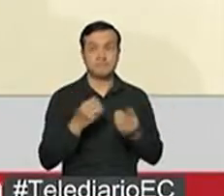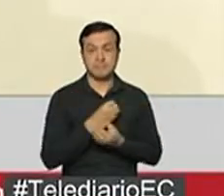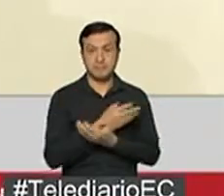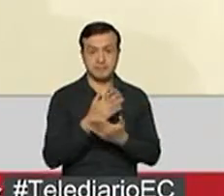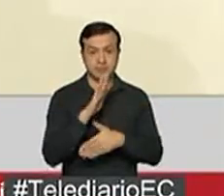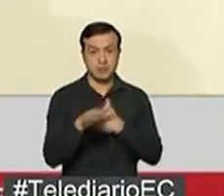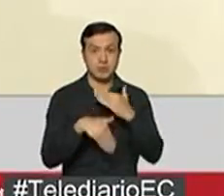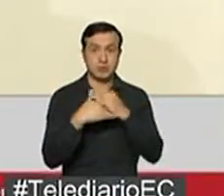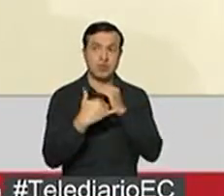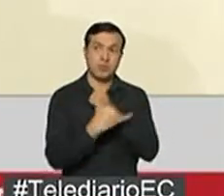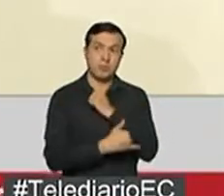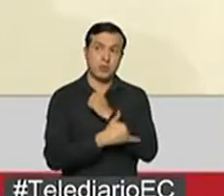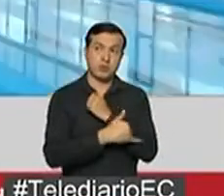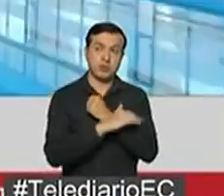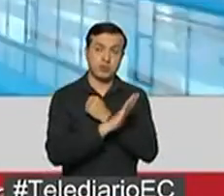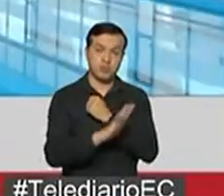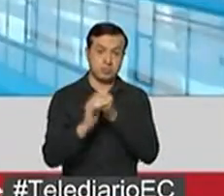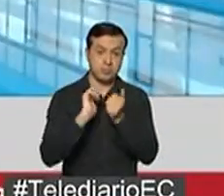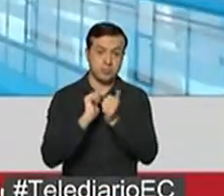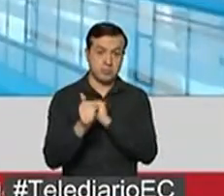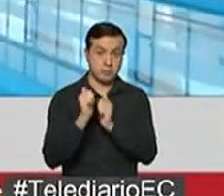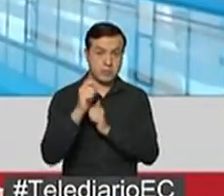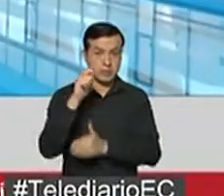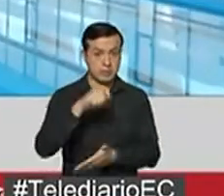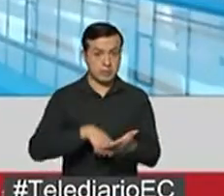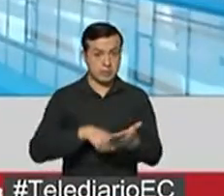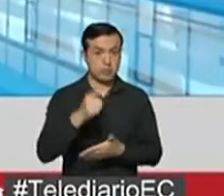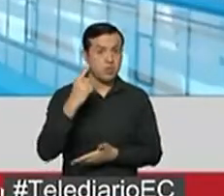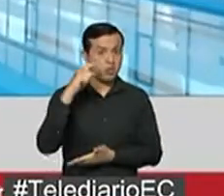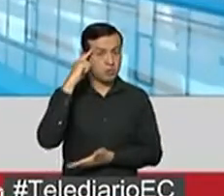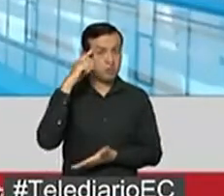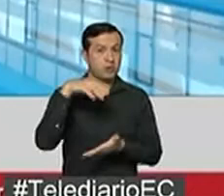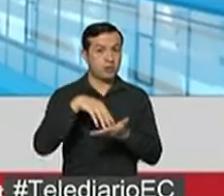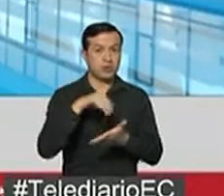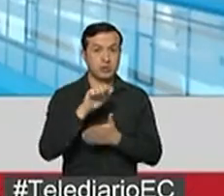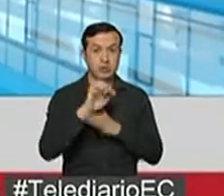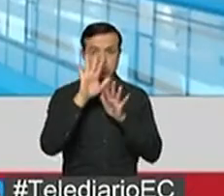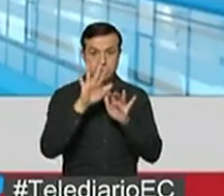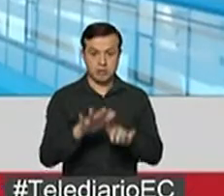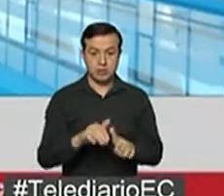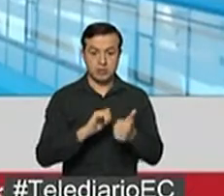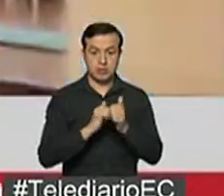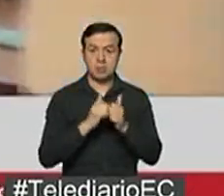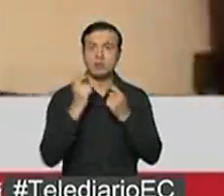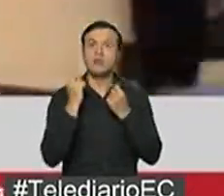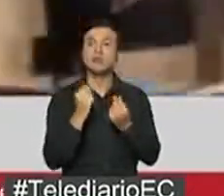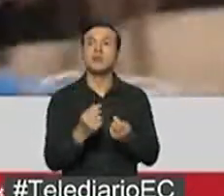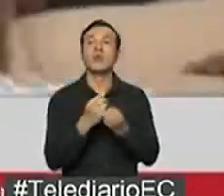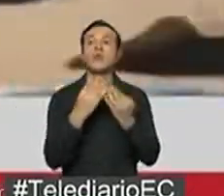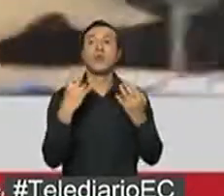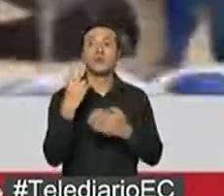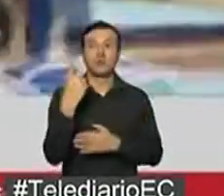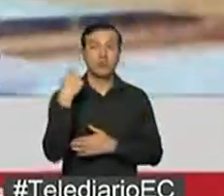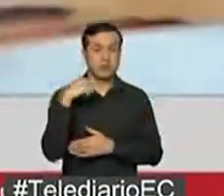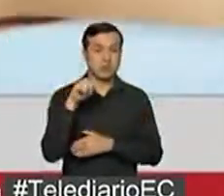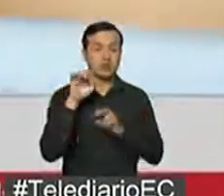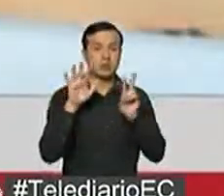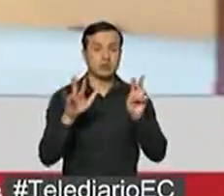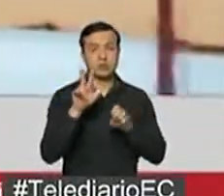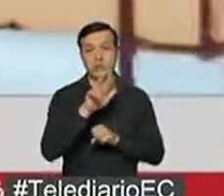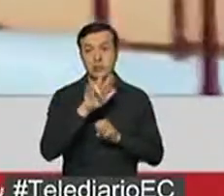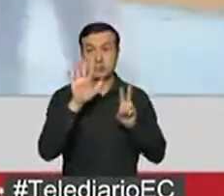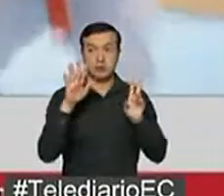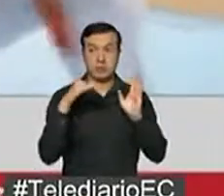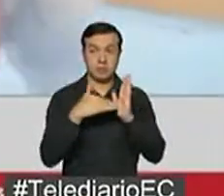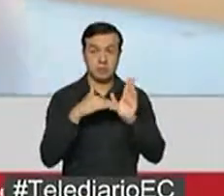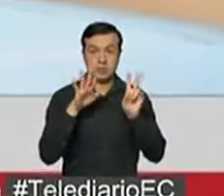todos los países sus clasificados el gobierno nacional a través de la secretaría del deporte invertirá 12 millones 737 mil